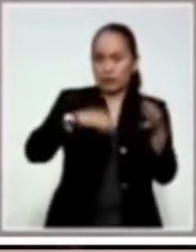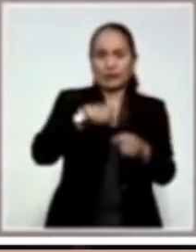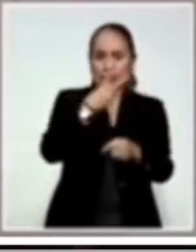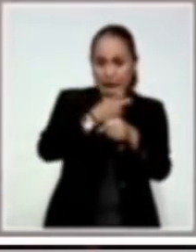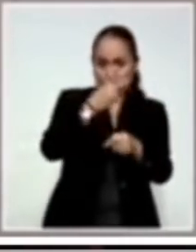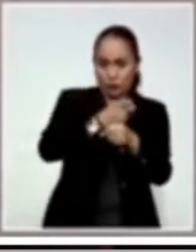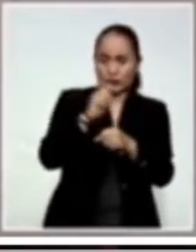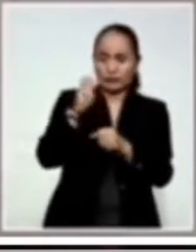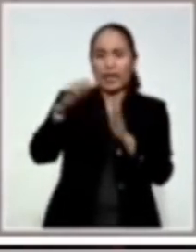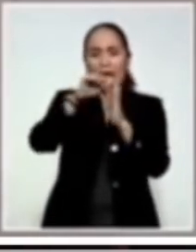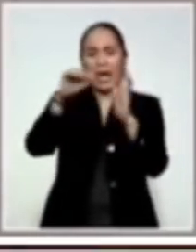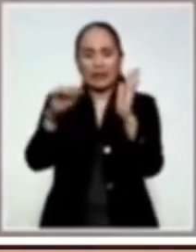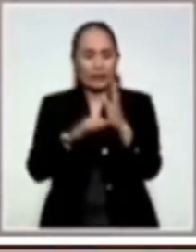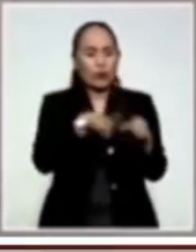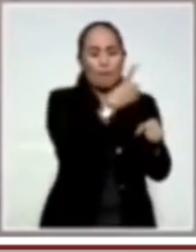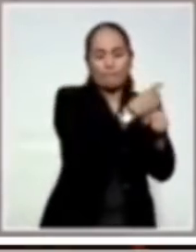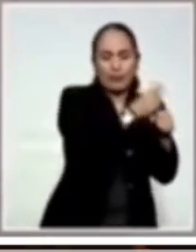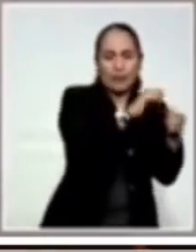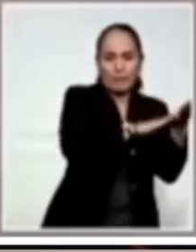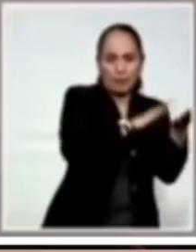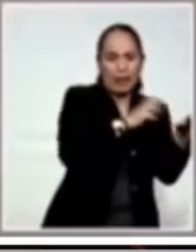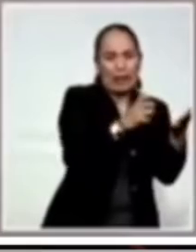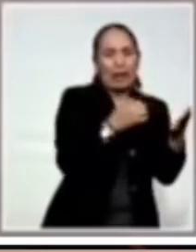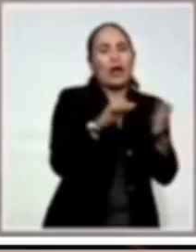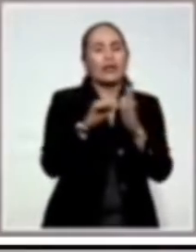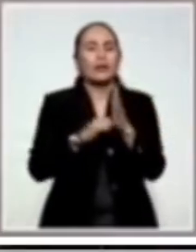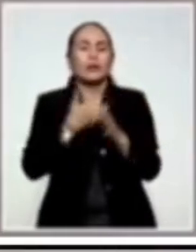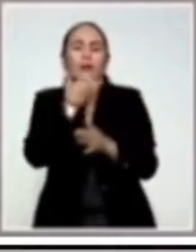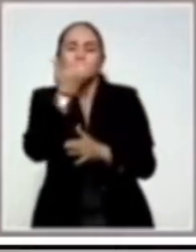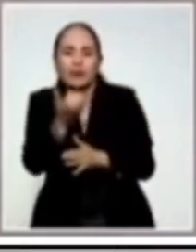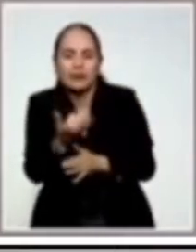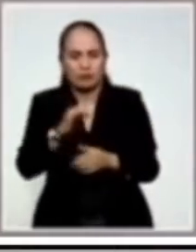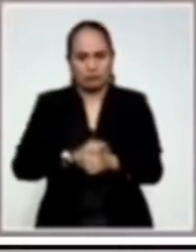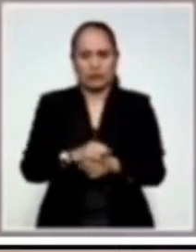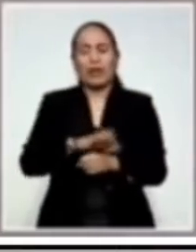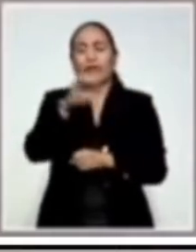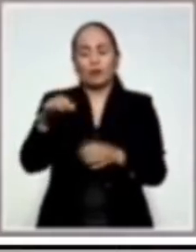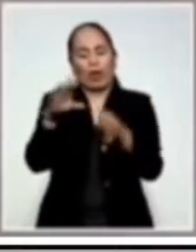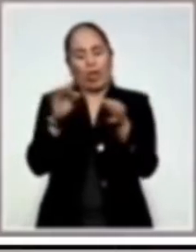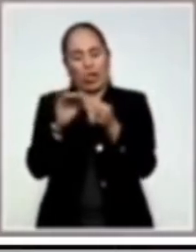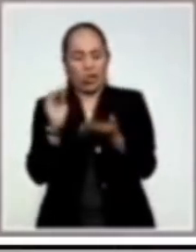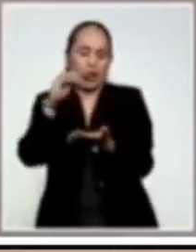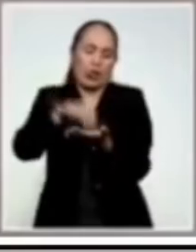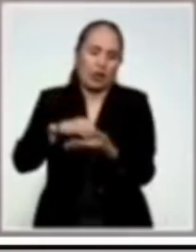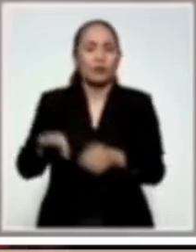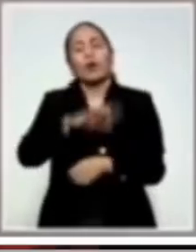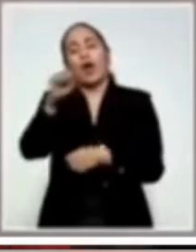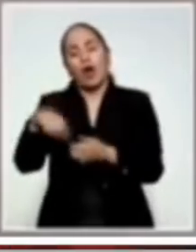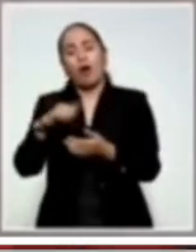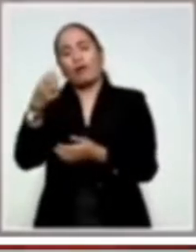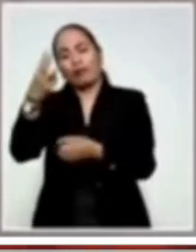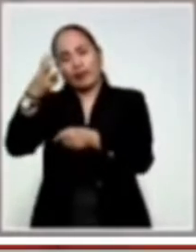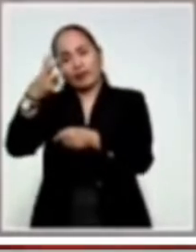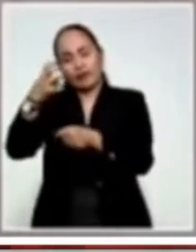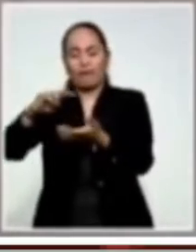sus artículos que había citado en el primer escrito estaban mal y los estaba aclarando. Y luego ya presentó otro tercer escrito donde